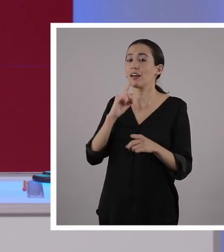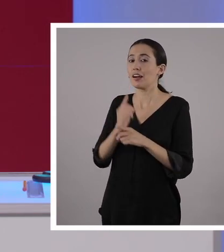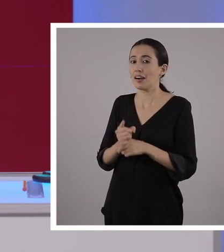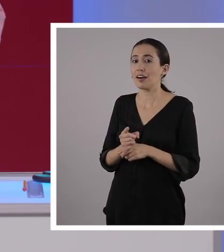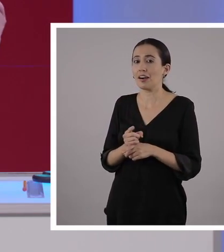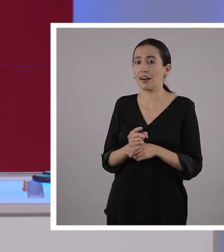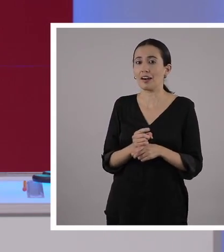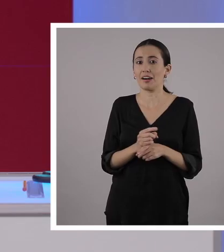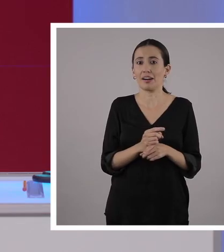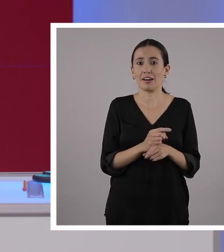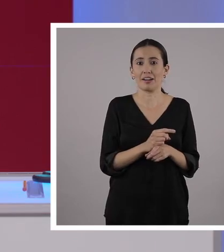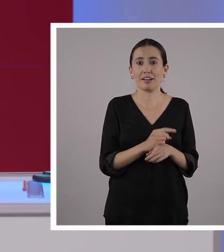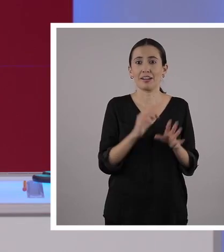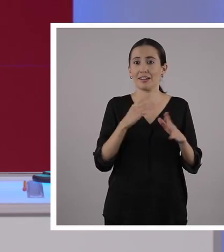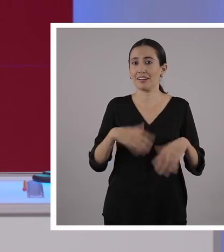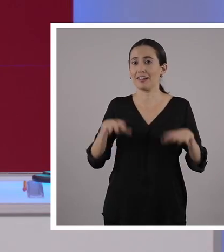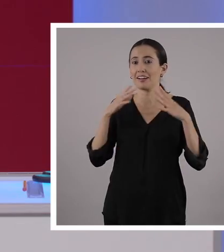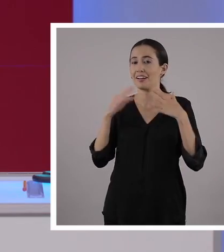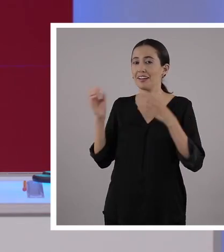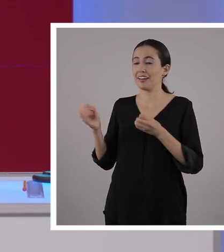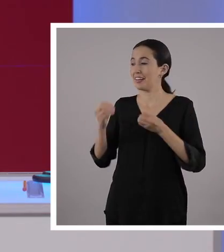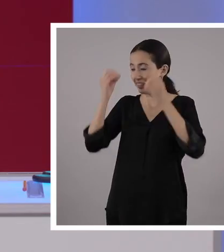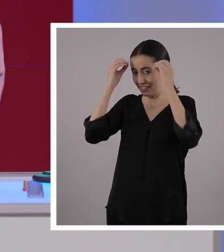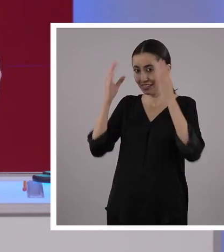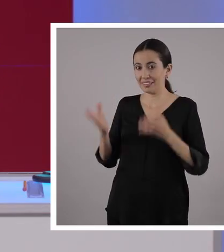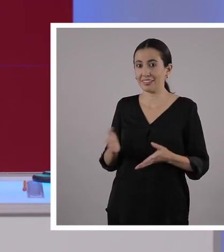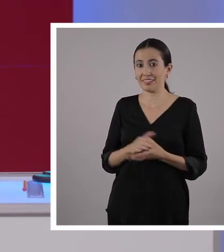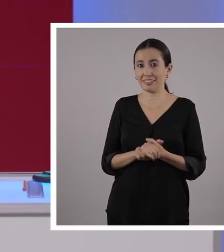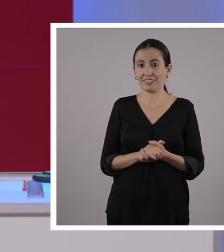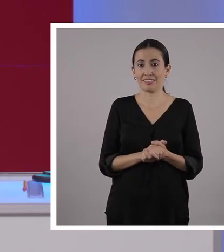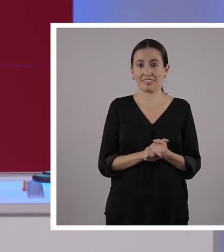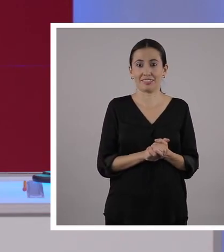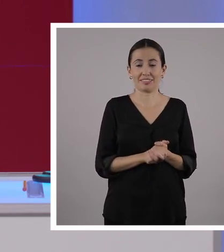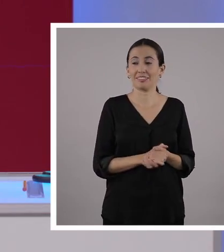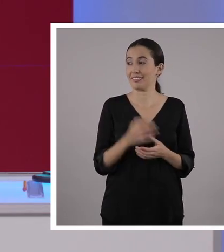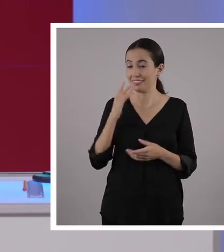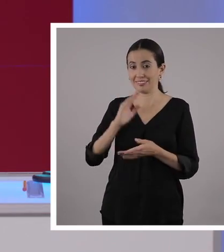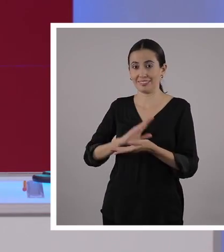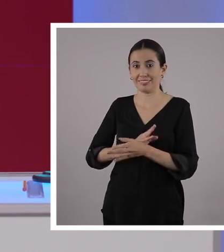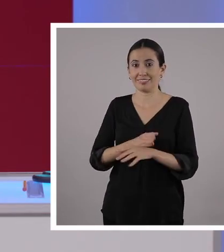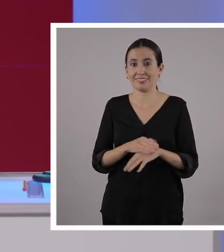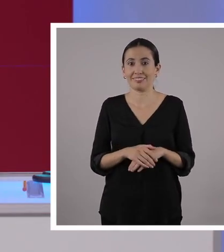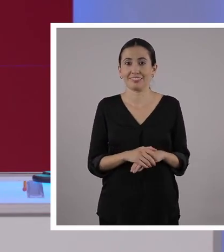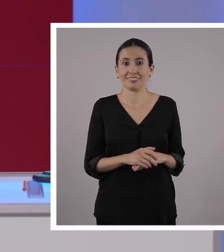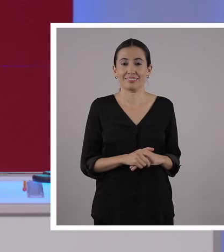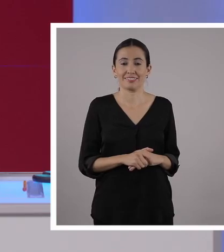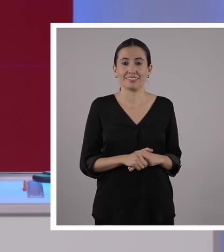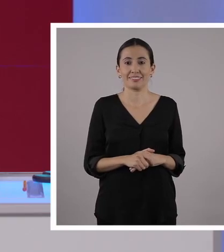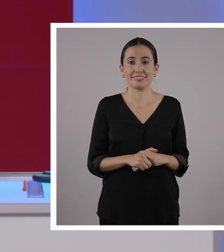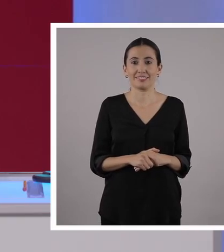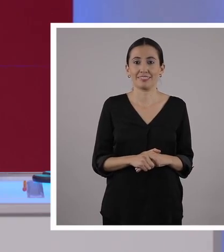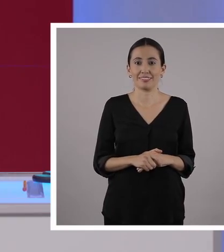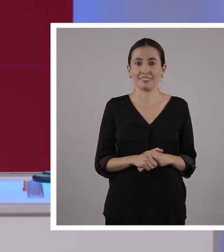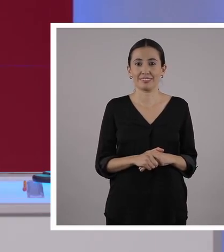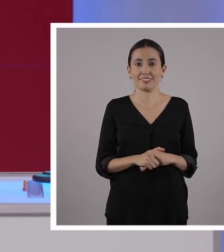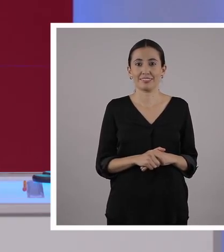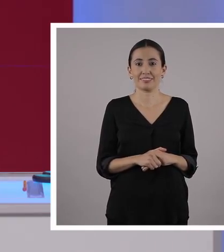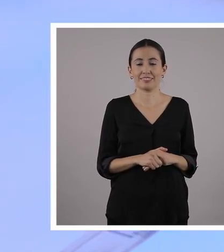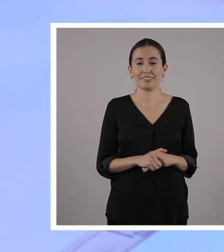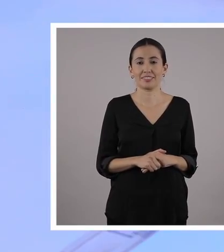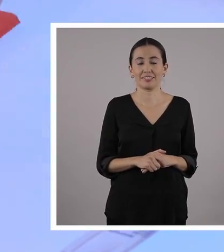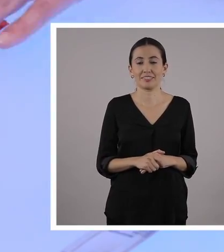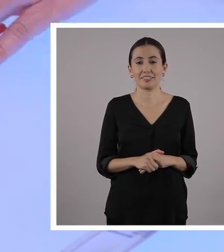narrador de historias? También algunas palabras que son necesarias. Excelente, profe. Muy buena idea. Ya vengo. Hasta eso yo me adelanto. Muy bien.